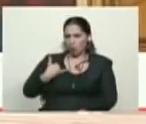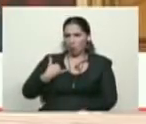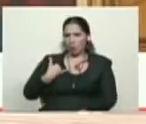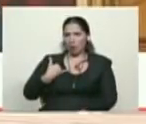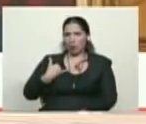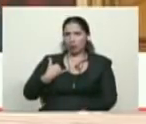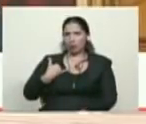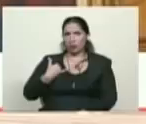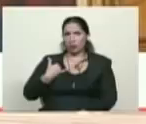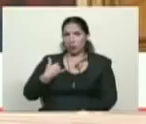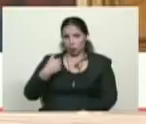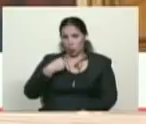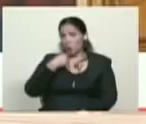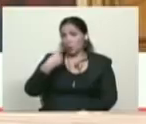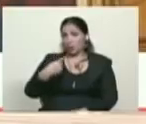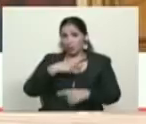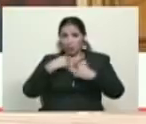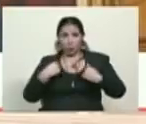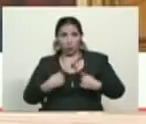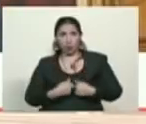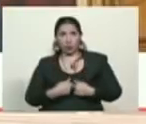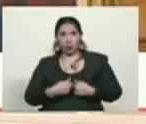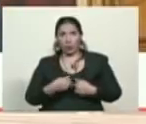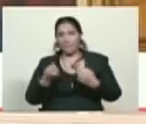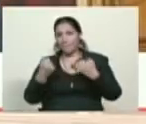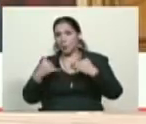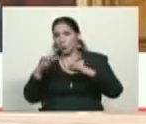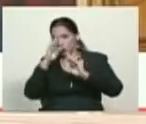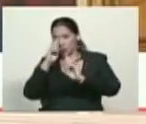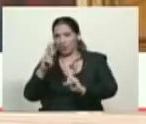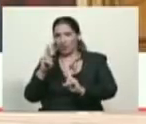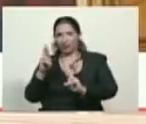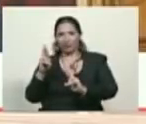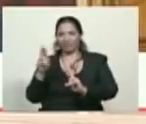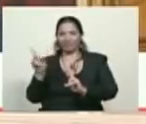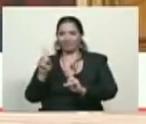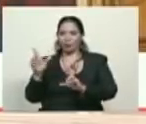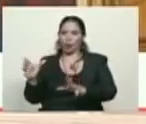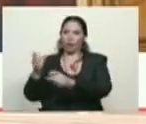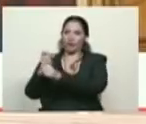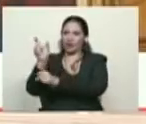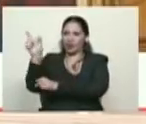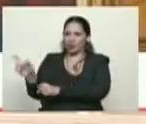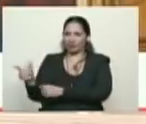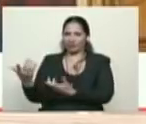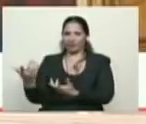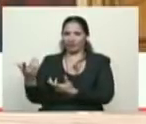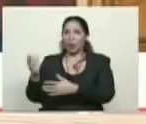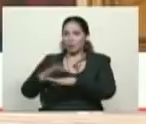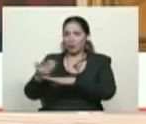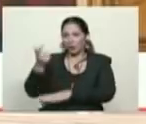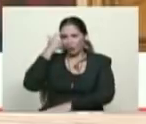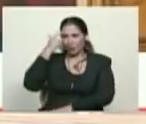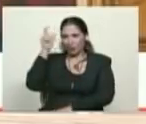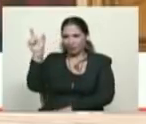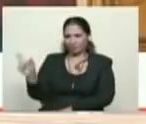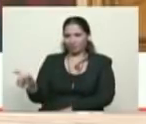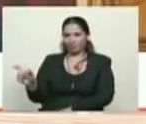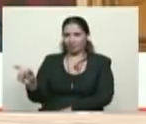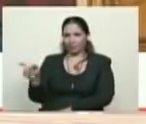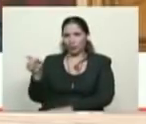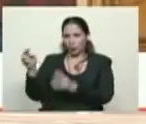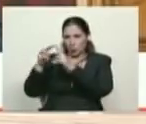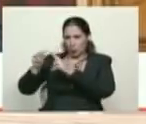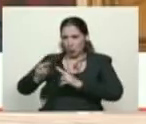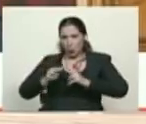yo le dije desde mi corazón, con mucho respeto, no le creo nada, porque yo sé quién es él. Conozco que es un agente de